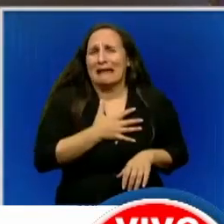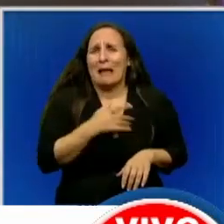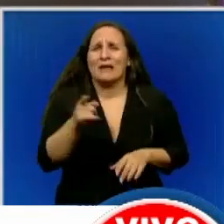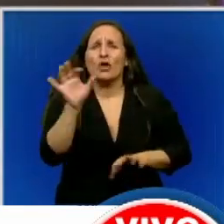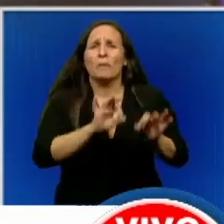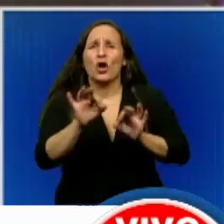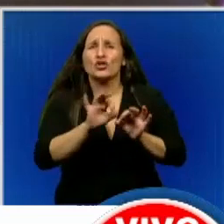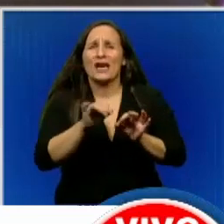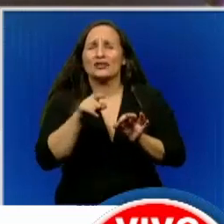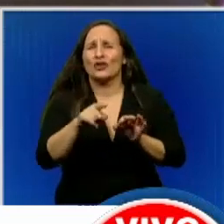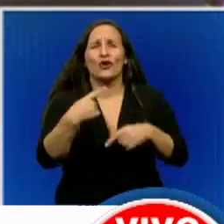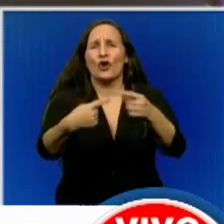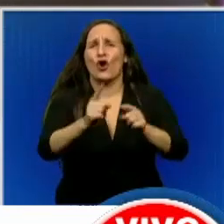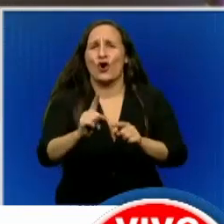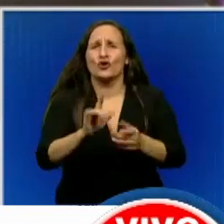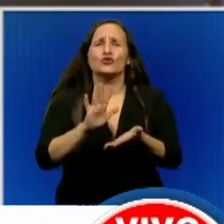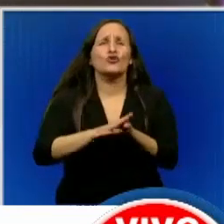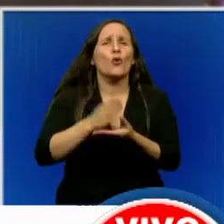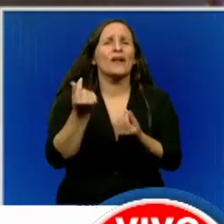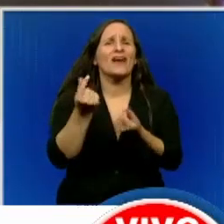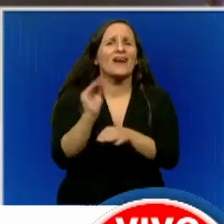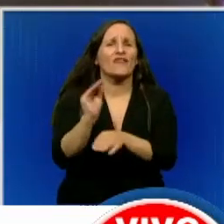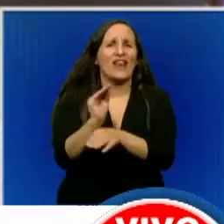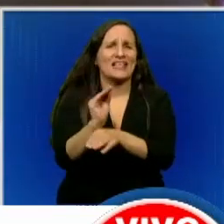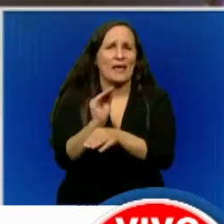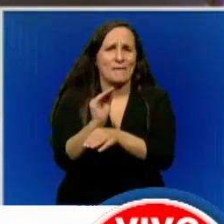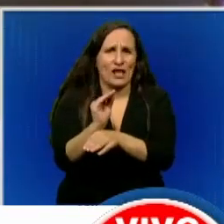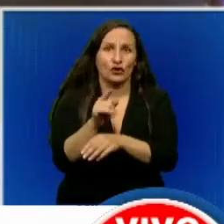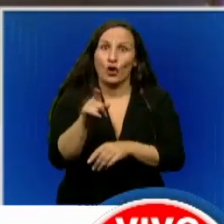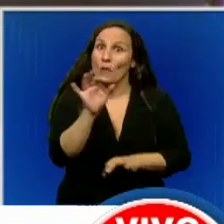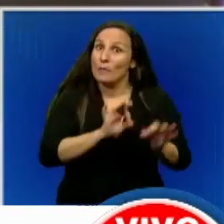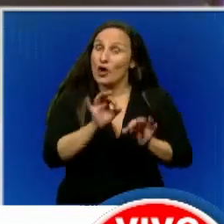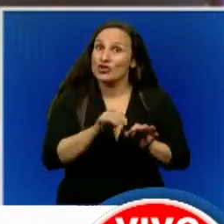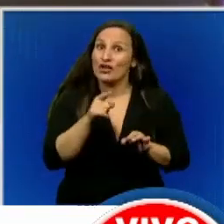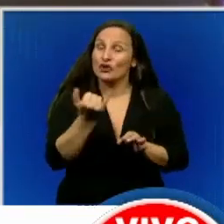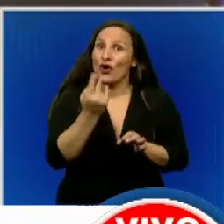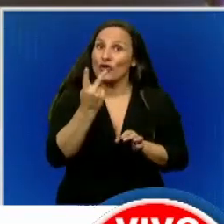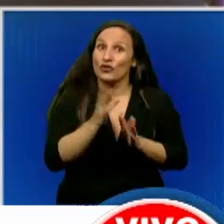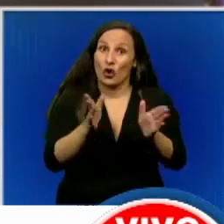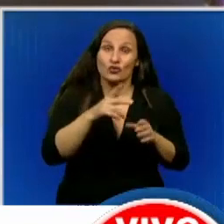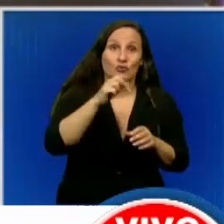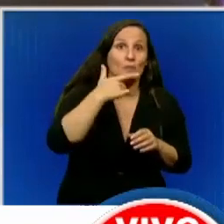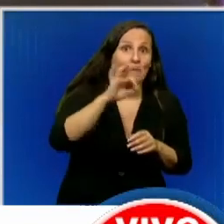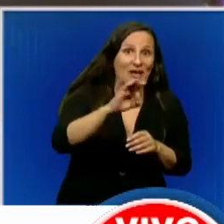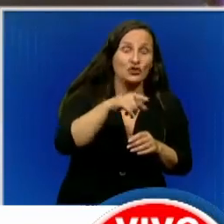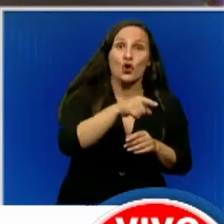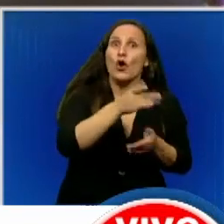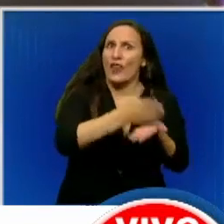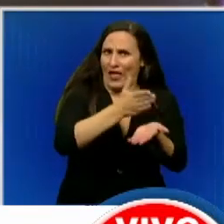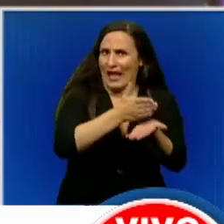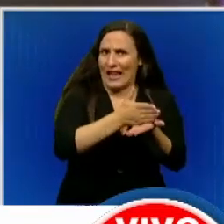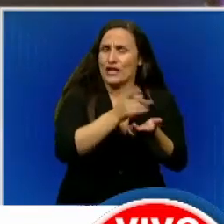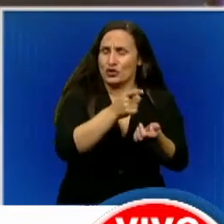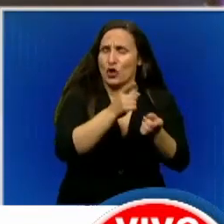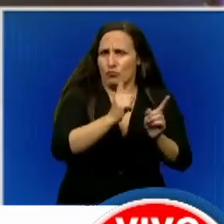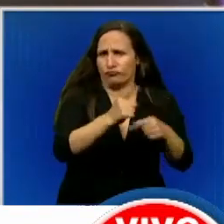proyecto. Había un tema clave, el financiamiento. Ese proyecto hacía 2 cosas de la PASO: sostener el derecho y